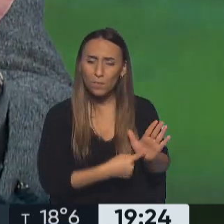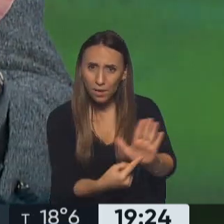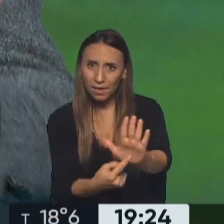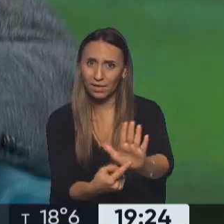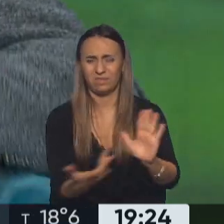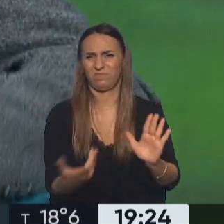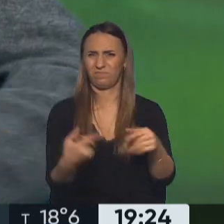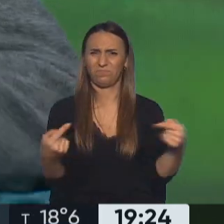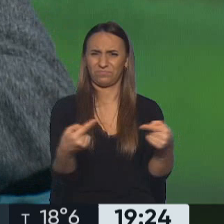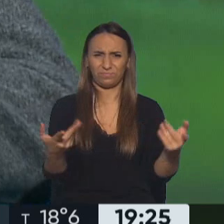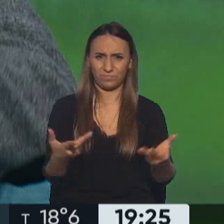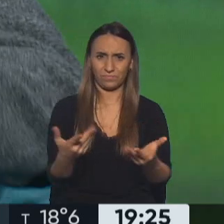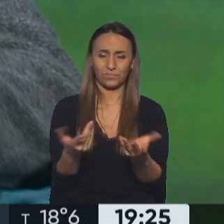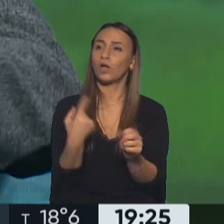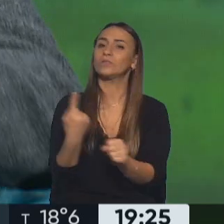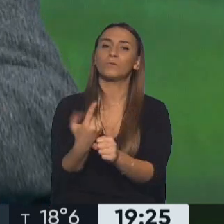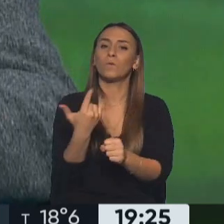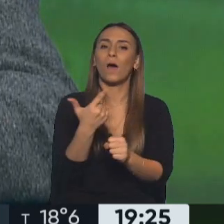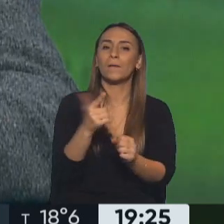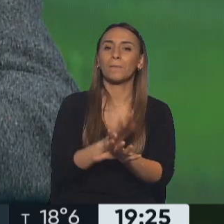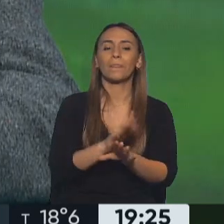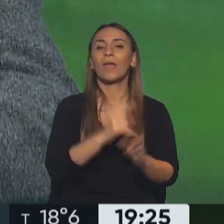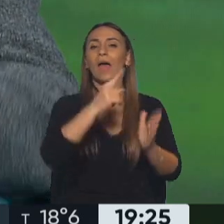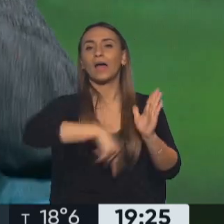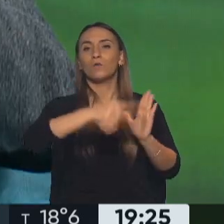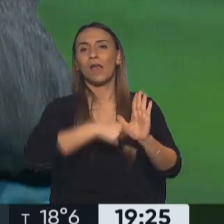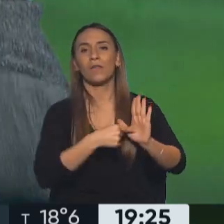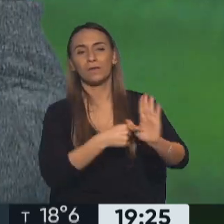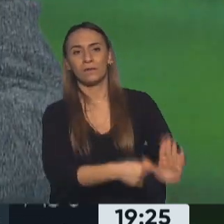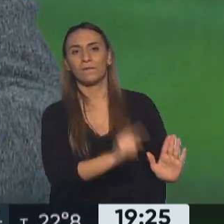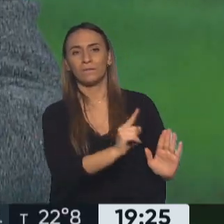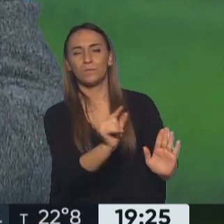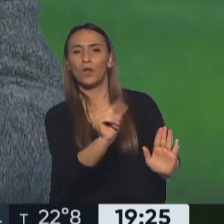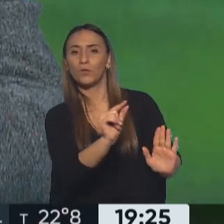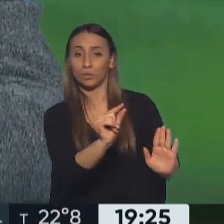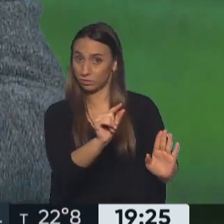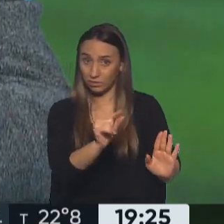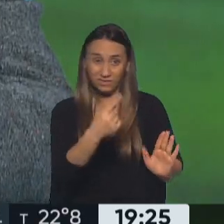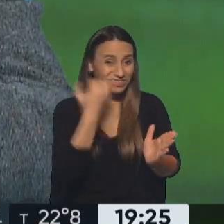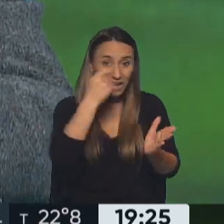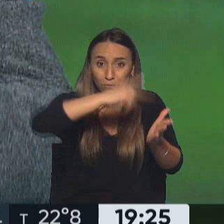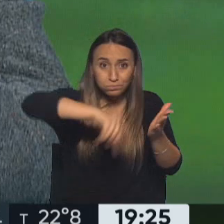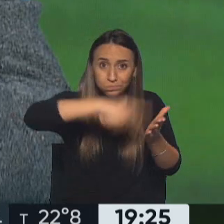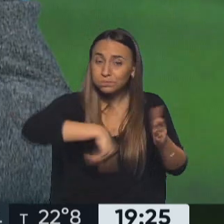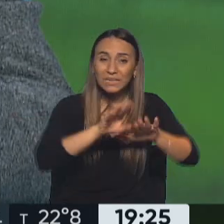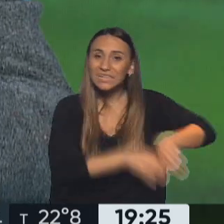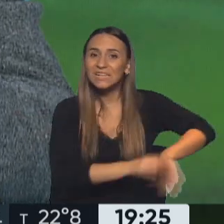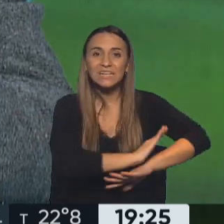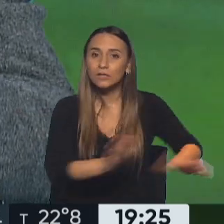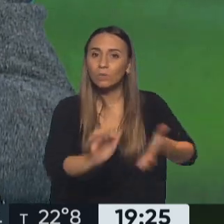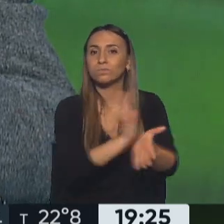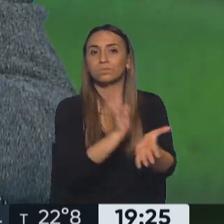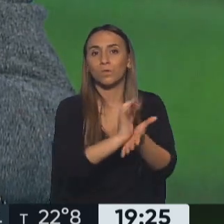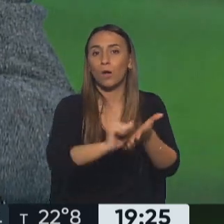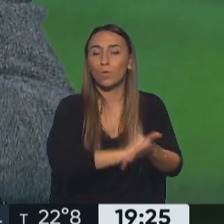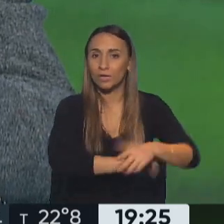no hay un estadio de derogación temporaria de las leyes cuando se aprobó la reforma del 2006 se derogó la